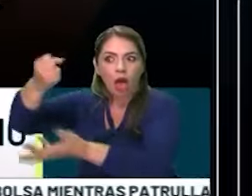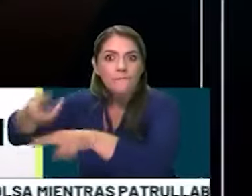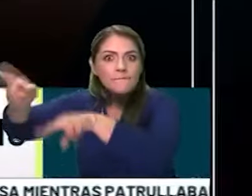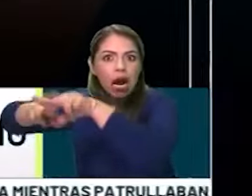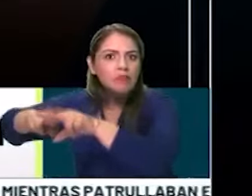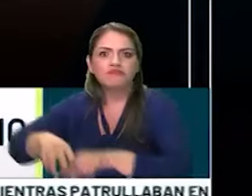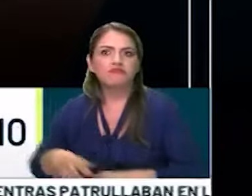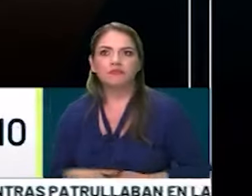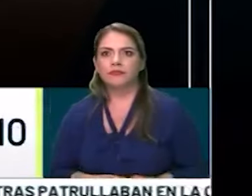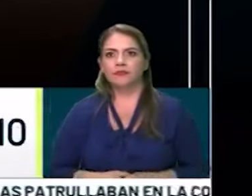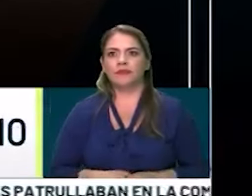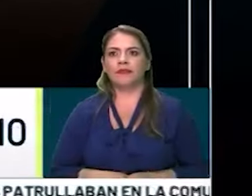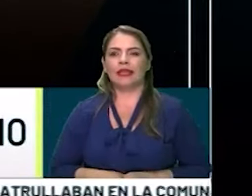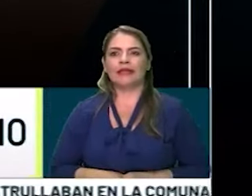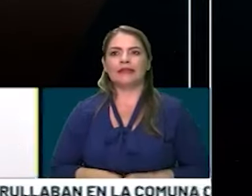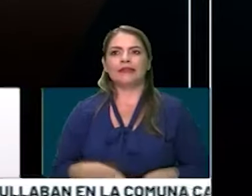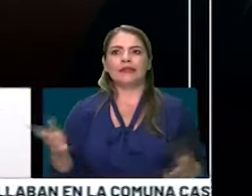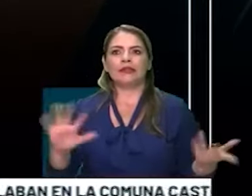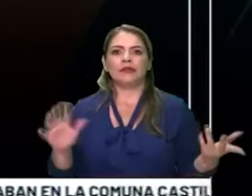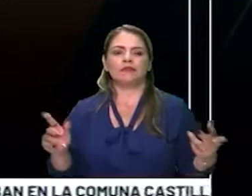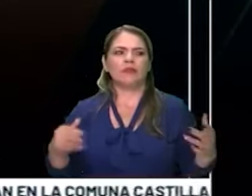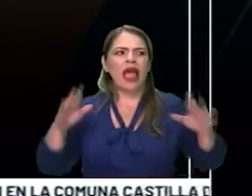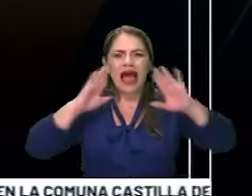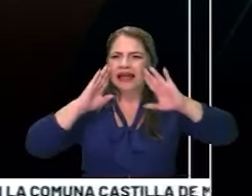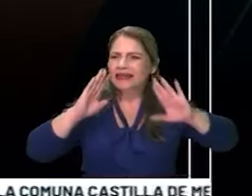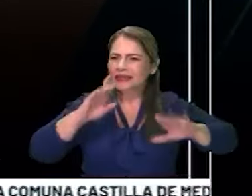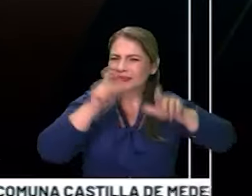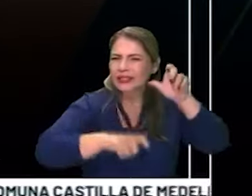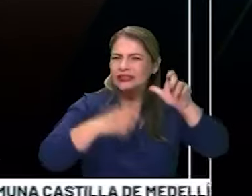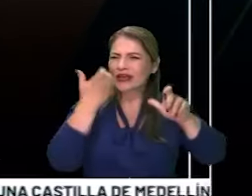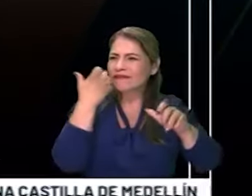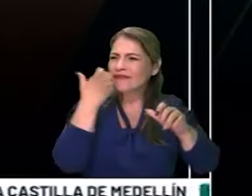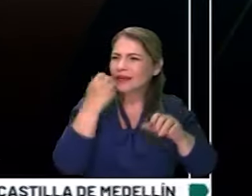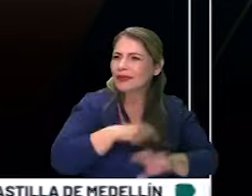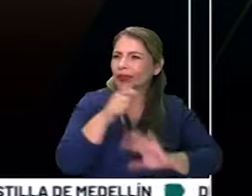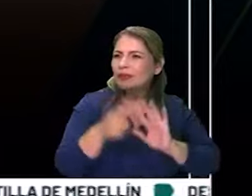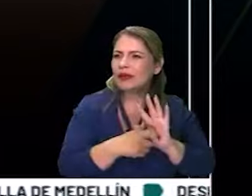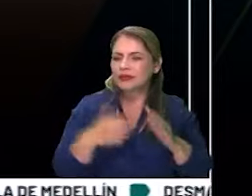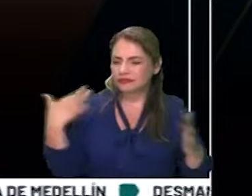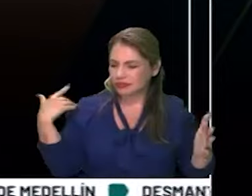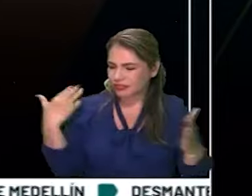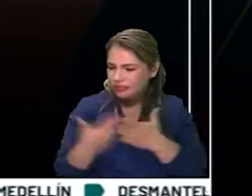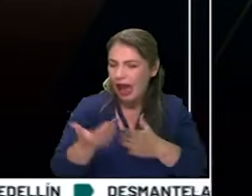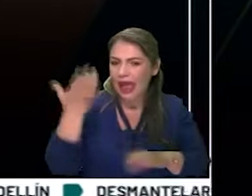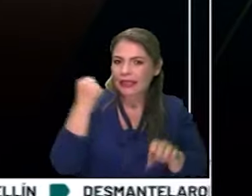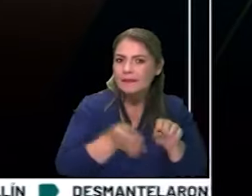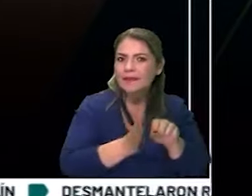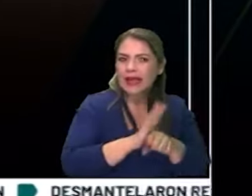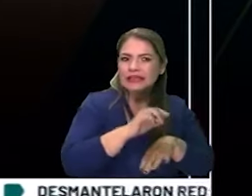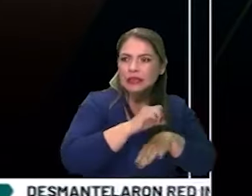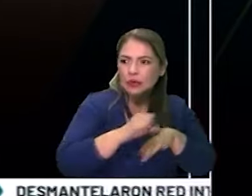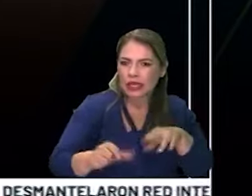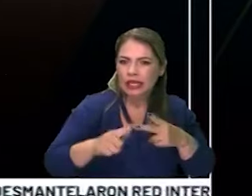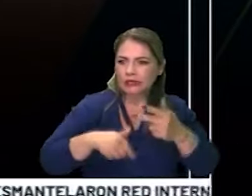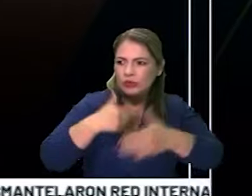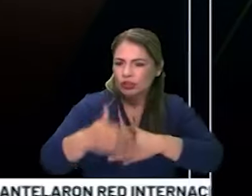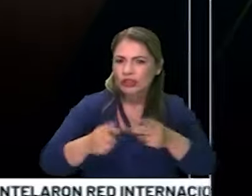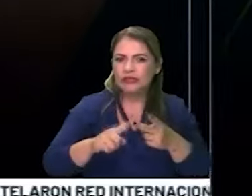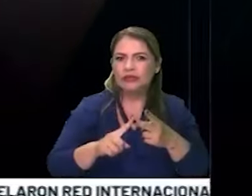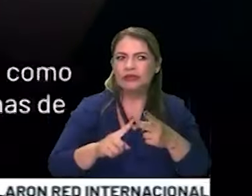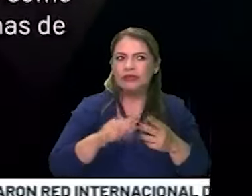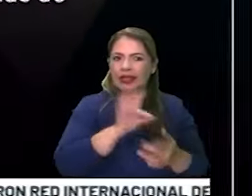hizo un cese repentino de la atención a problemas sistémicos represados desde la pandemia como cirugías procedimientos y tratamientos de alto